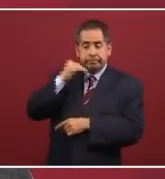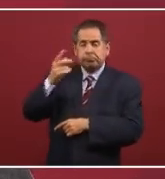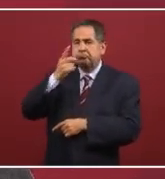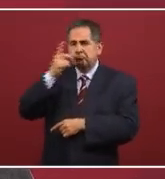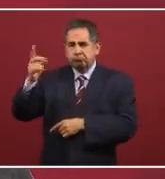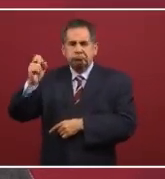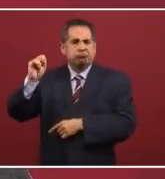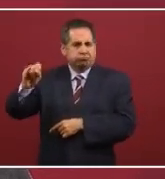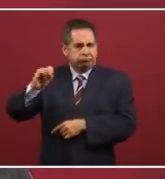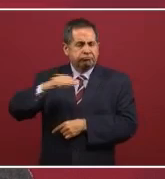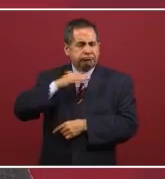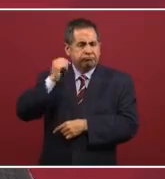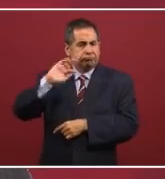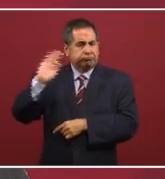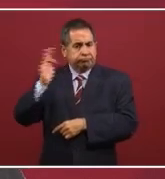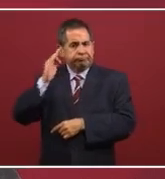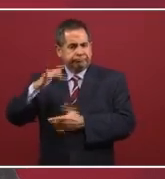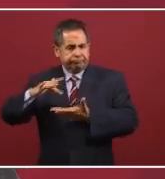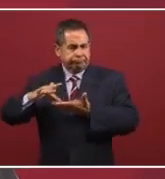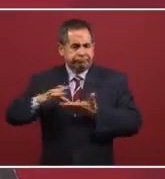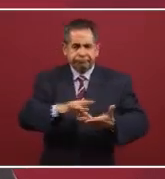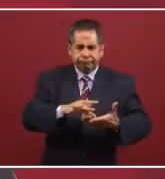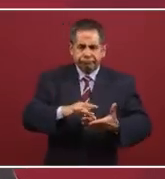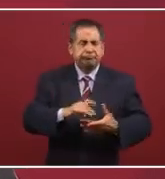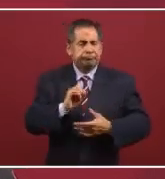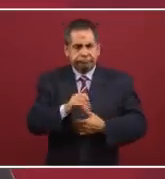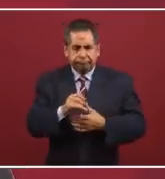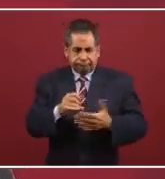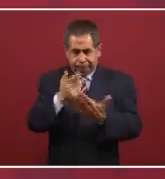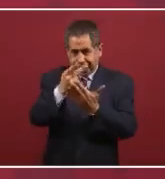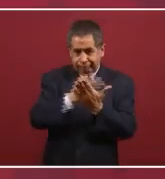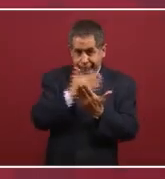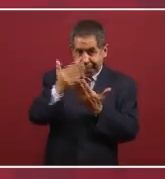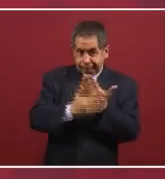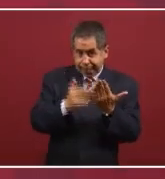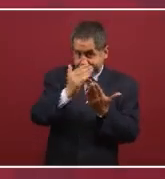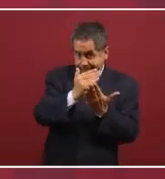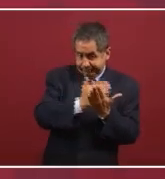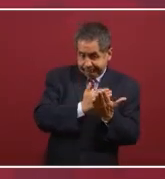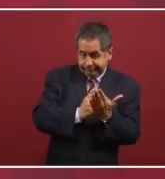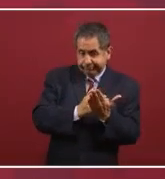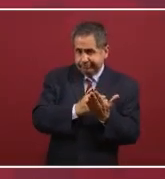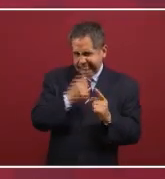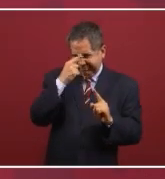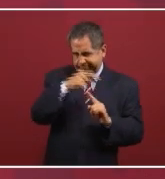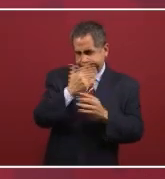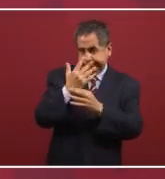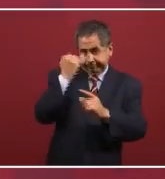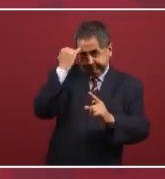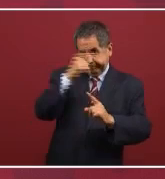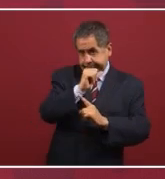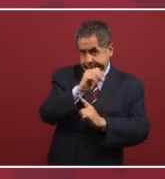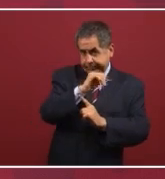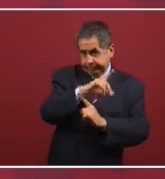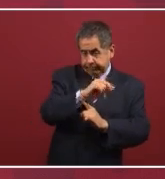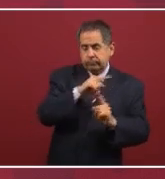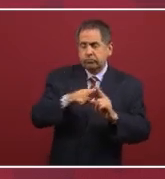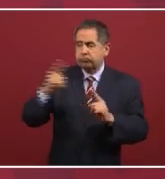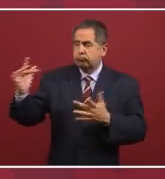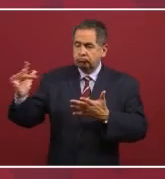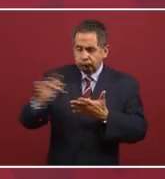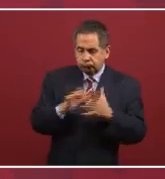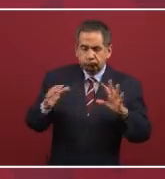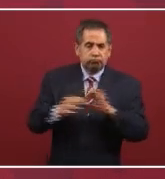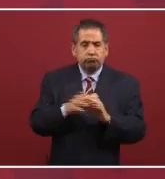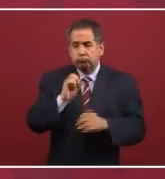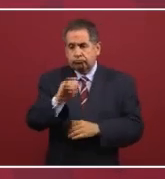la República Federal Alemana a esta iniciativa que ha planteado el presidente López Obrador. Eso va a significar muchas cosas